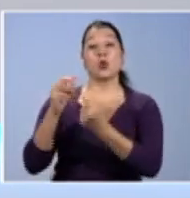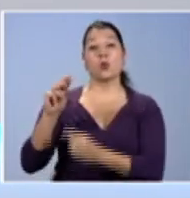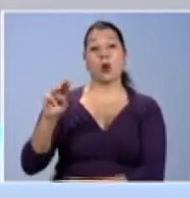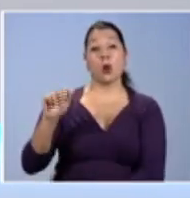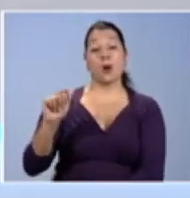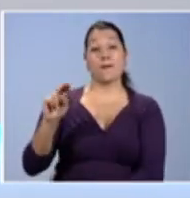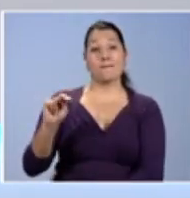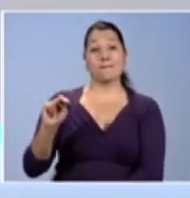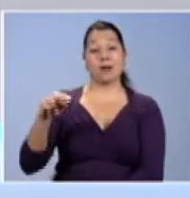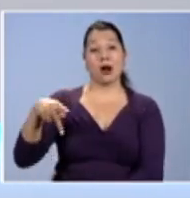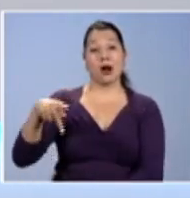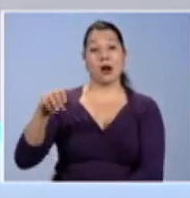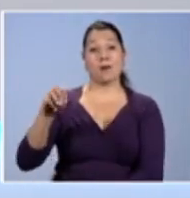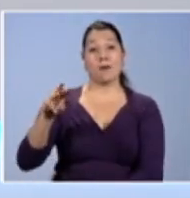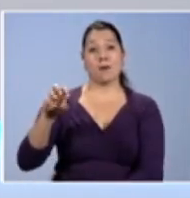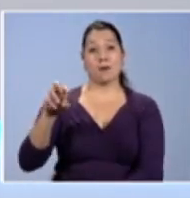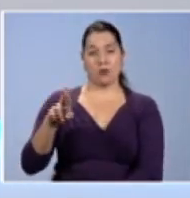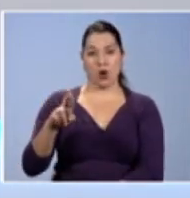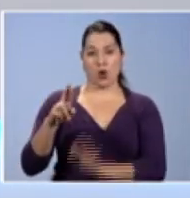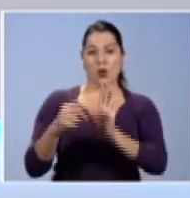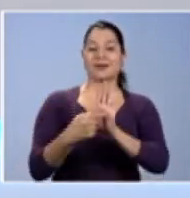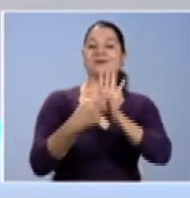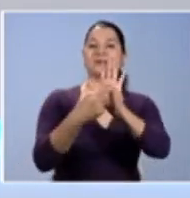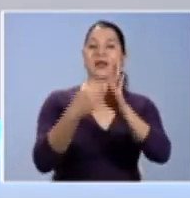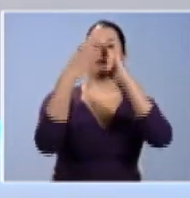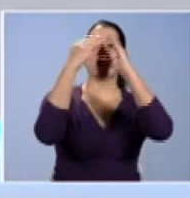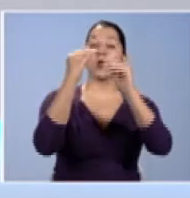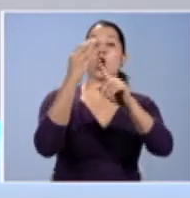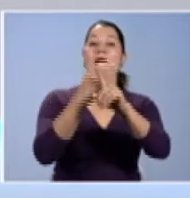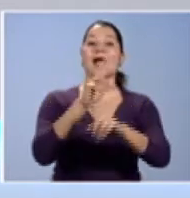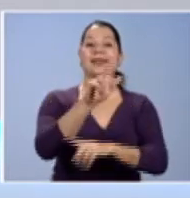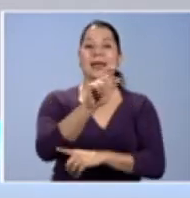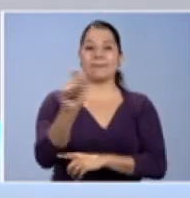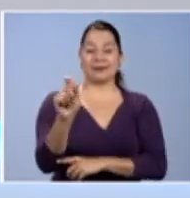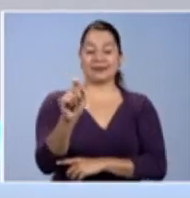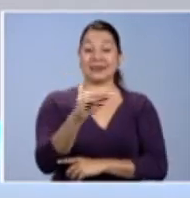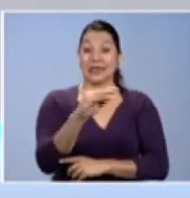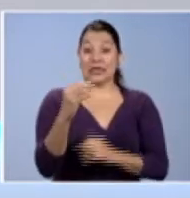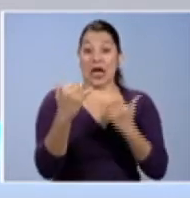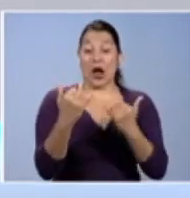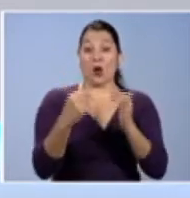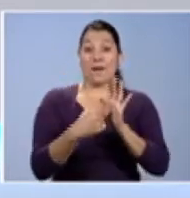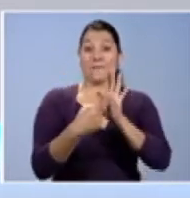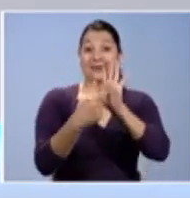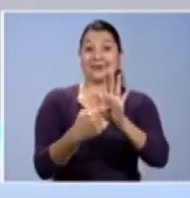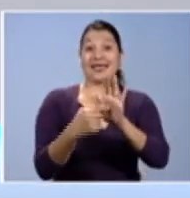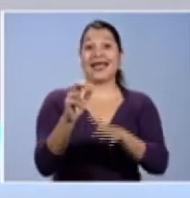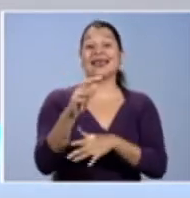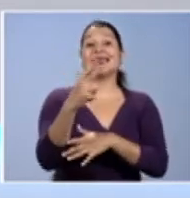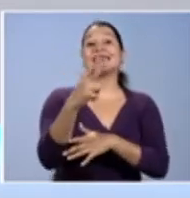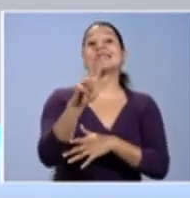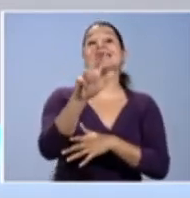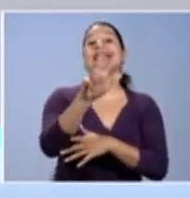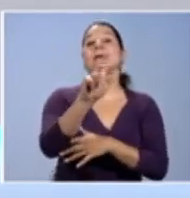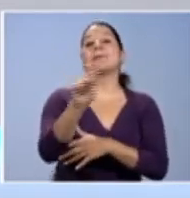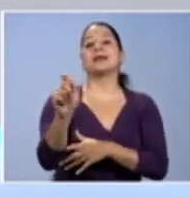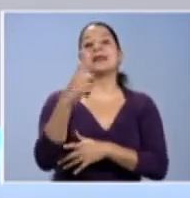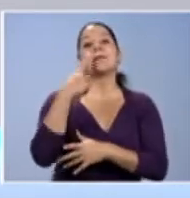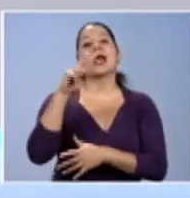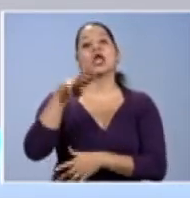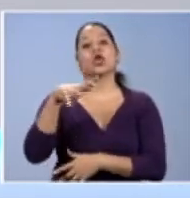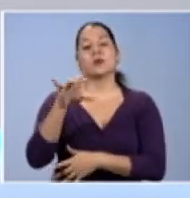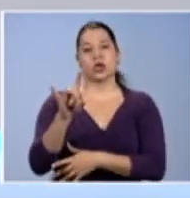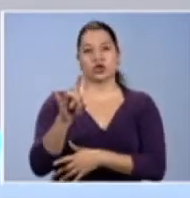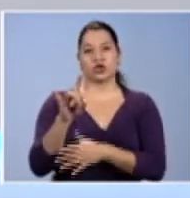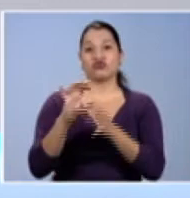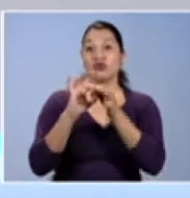el lanzamiento de esta encuesta de forma trimestral y ahorita lo que vamos a revisar, lo que estamos presentando es el tercer trimestre para el 2018. Con respecto a